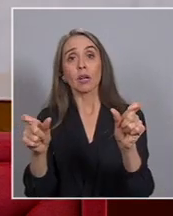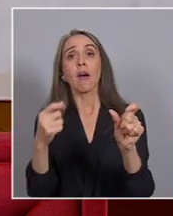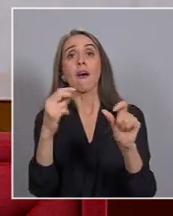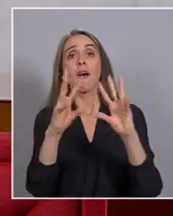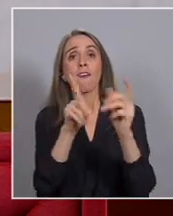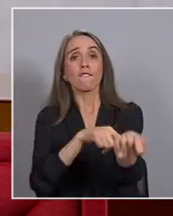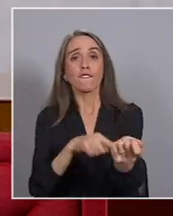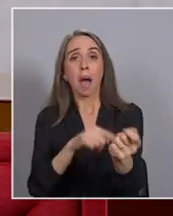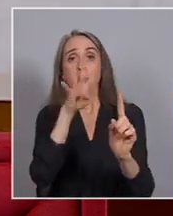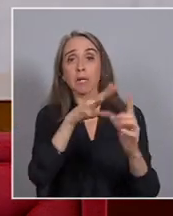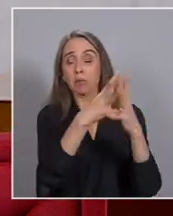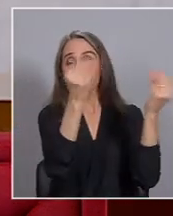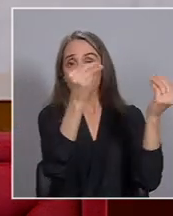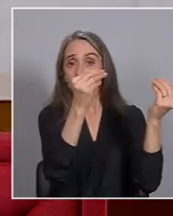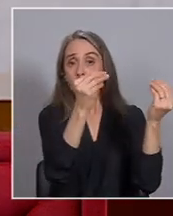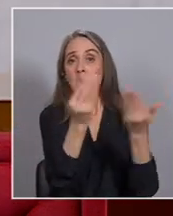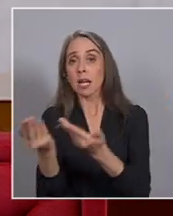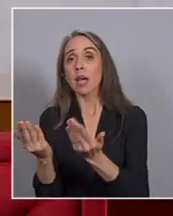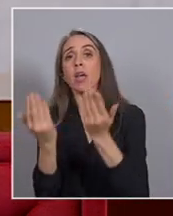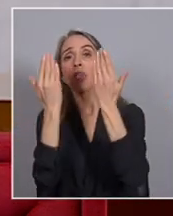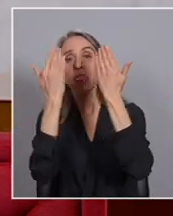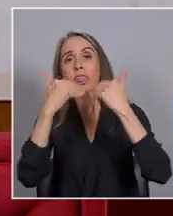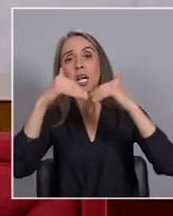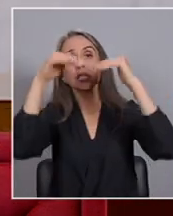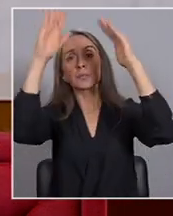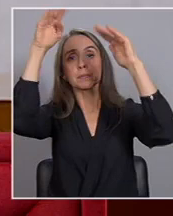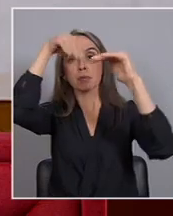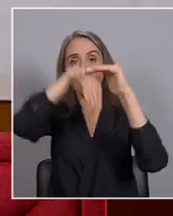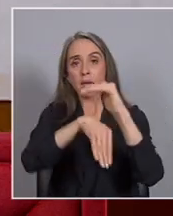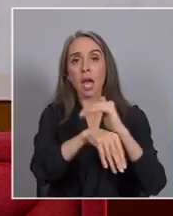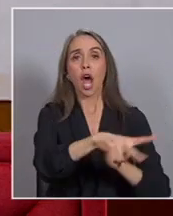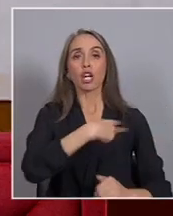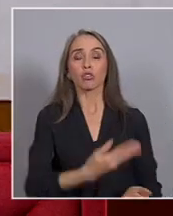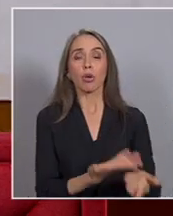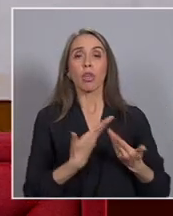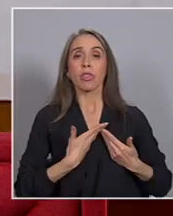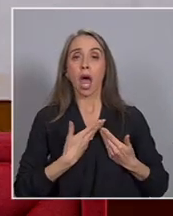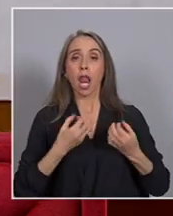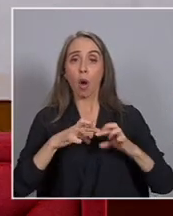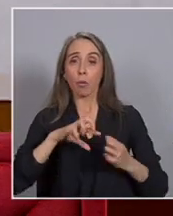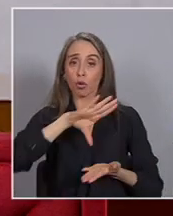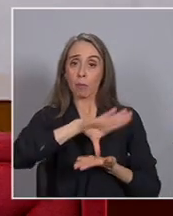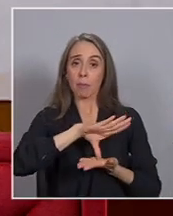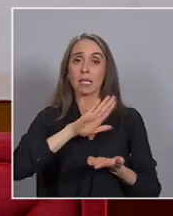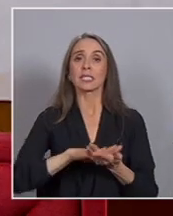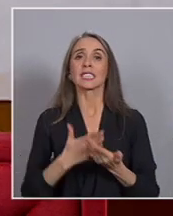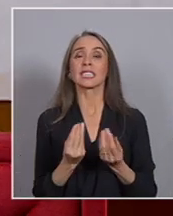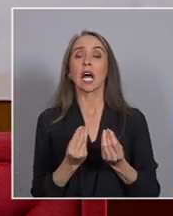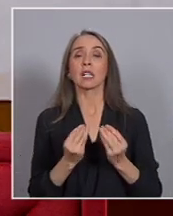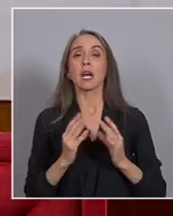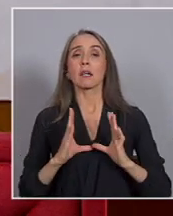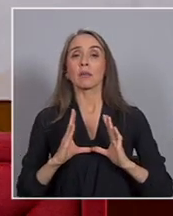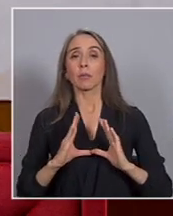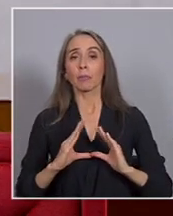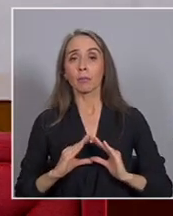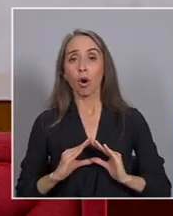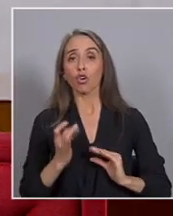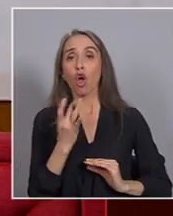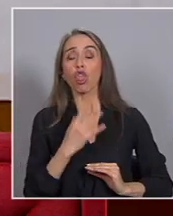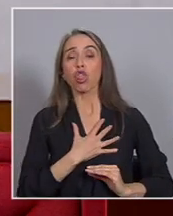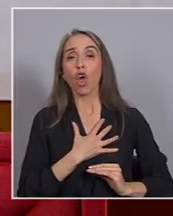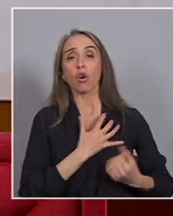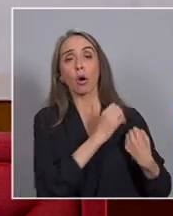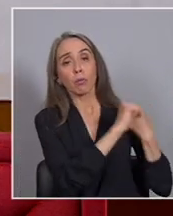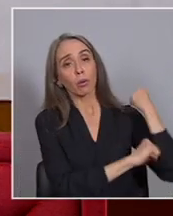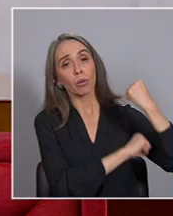familiares y a nosotros mismos darnos la oportunidad de sanar y aliviar un poco el dolor de